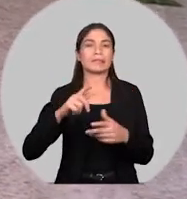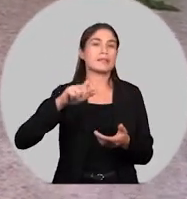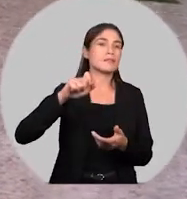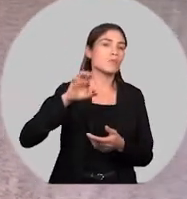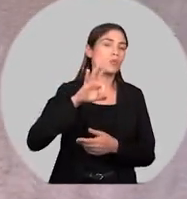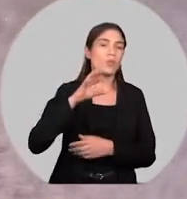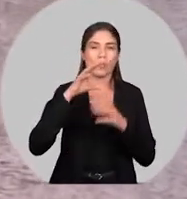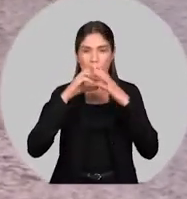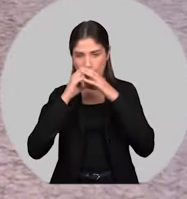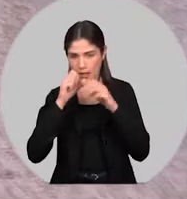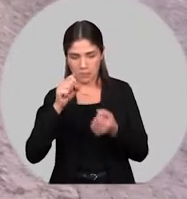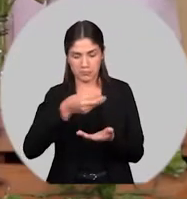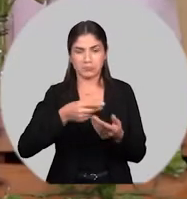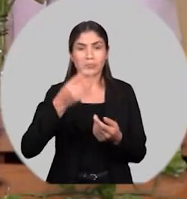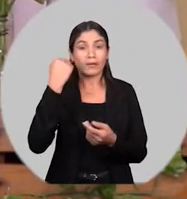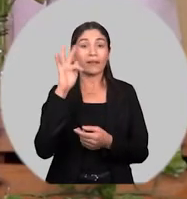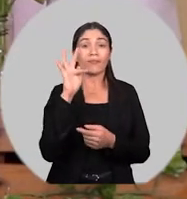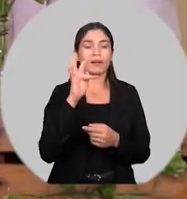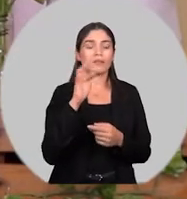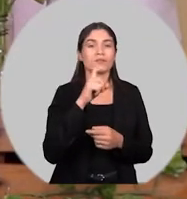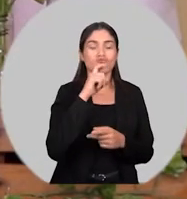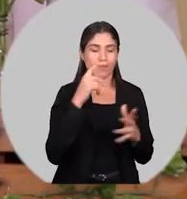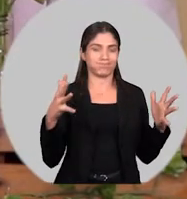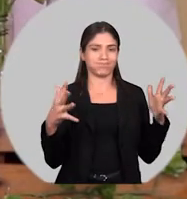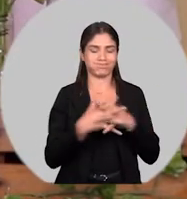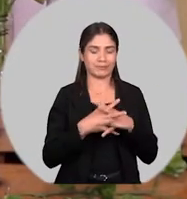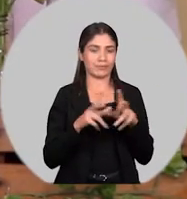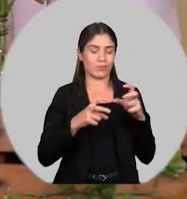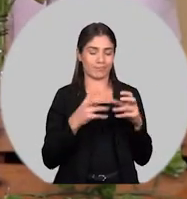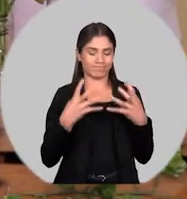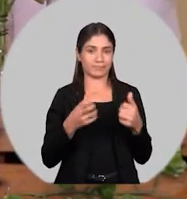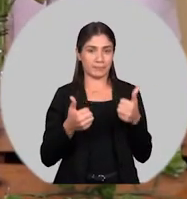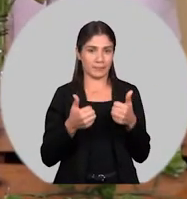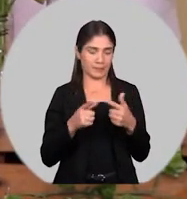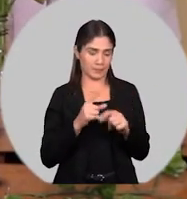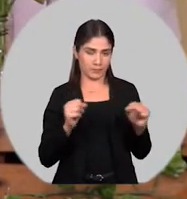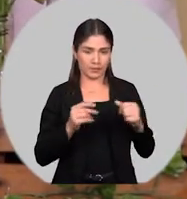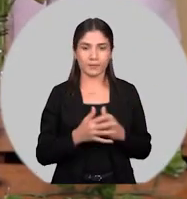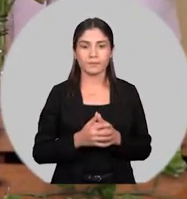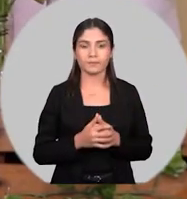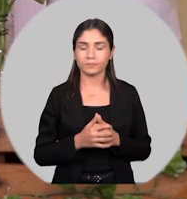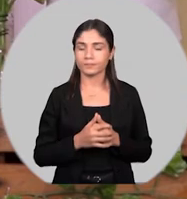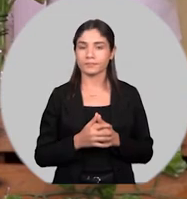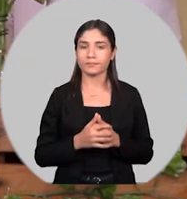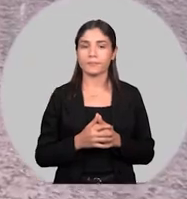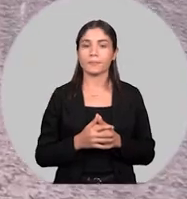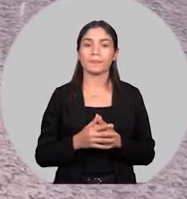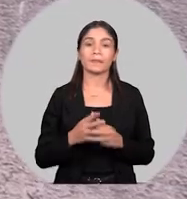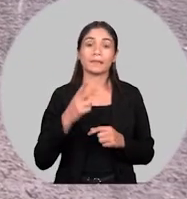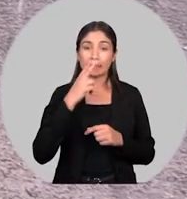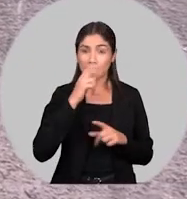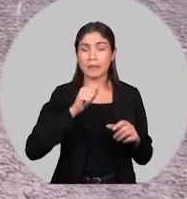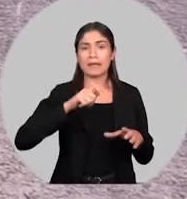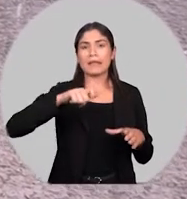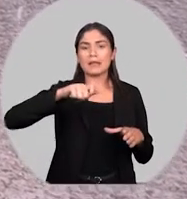como les comenté, a mí me gusta más la de limón porque el verde con el rojo queda espectacular, el contraste del color. Y pueden agregarle también